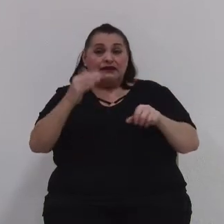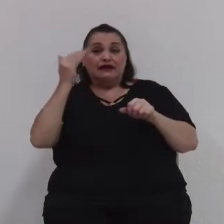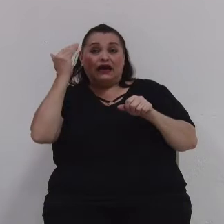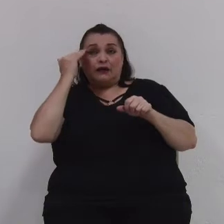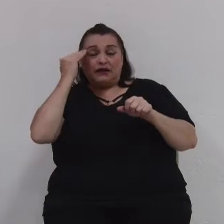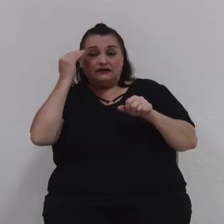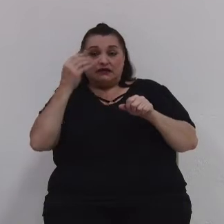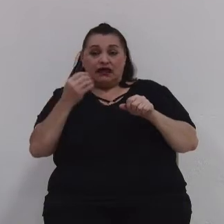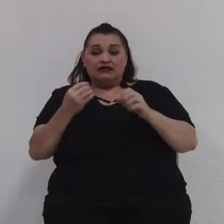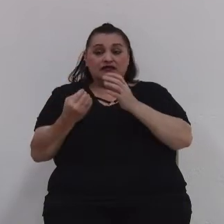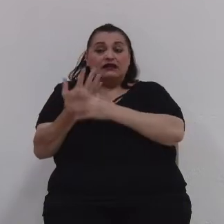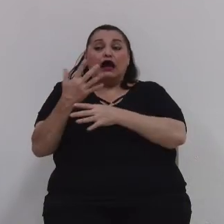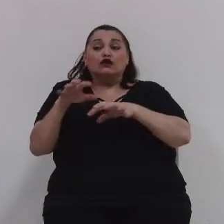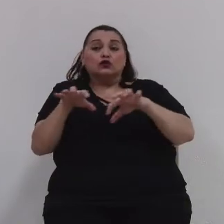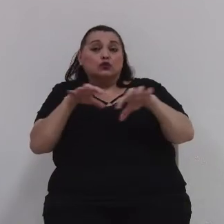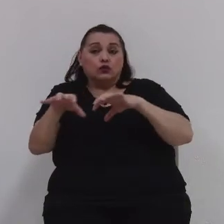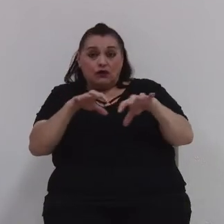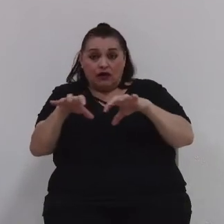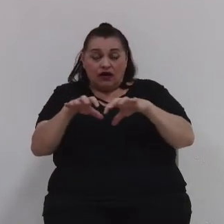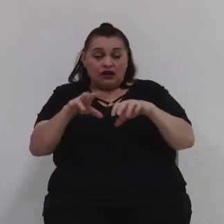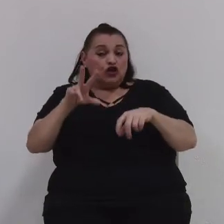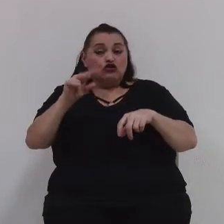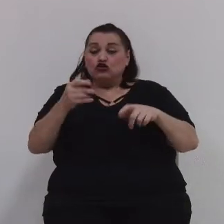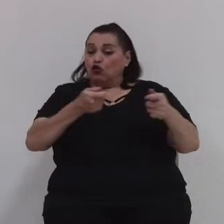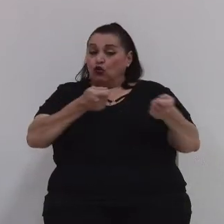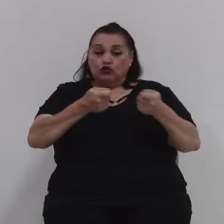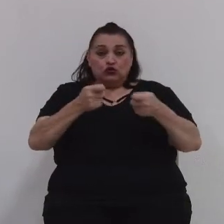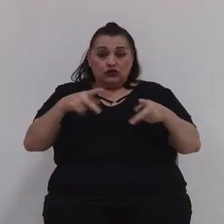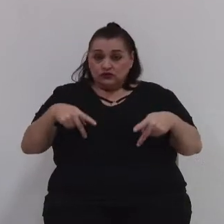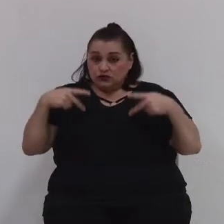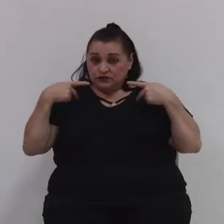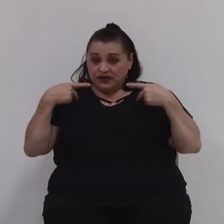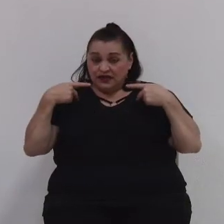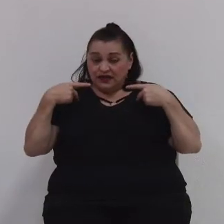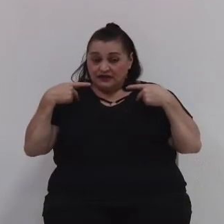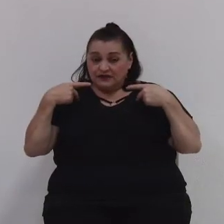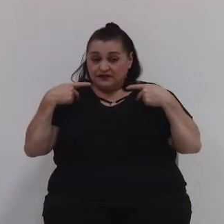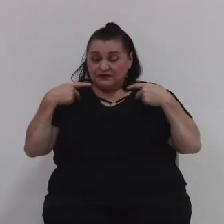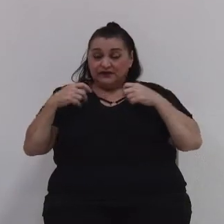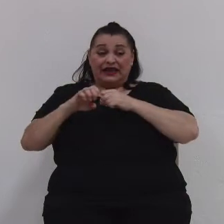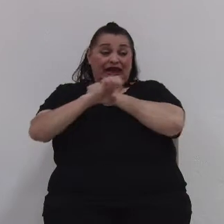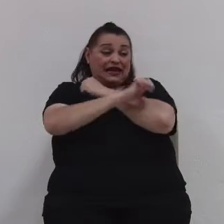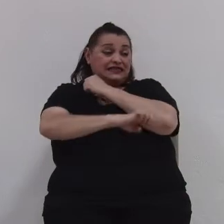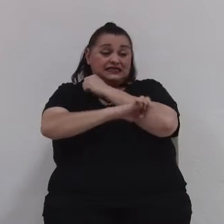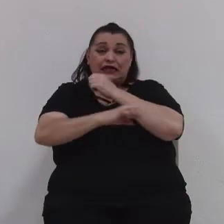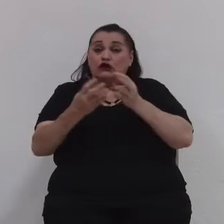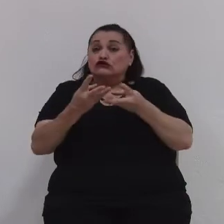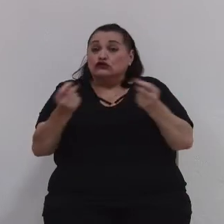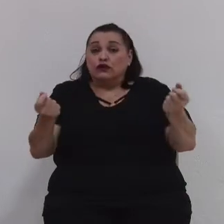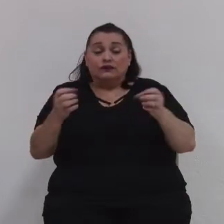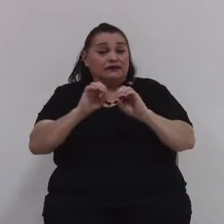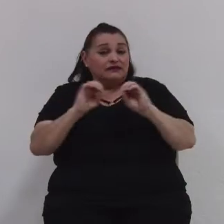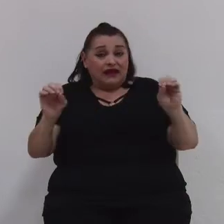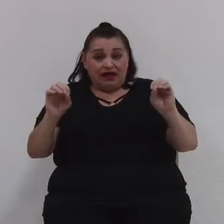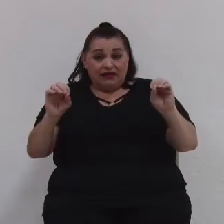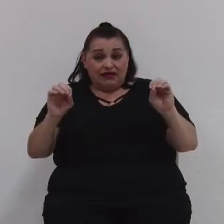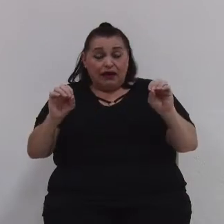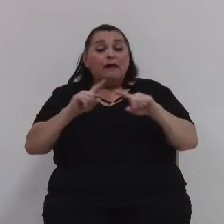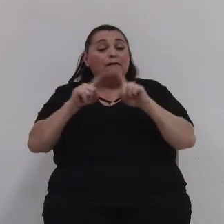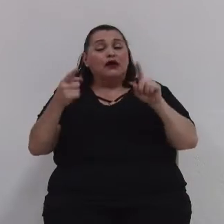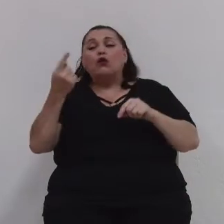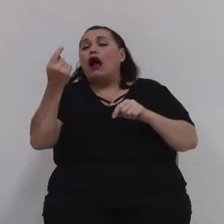de actuar, no tienen control sobre sus vidas, los estados no resuelven y sin embargo sí hay unos